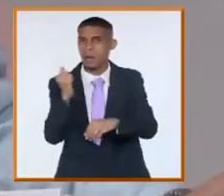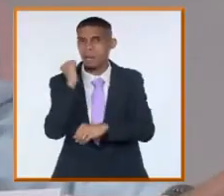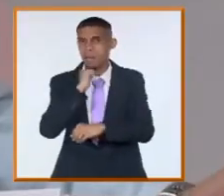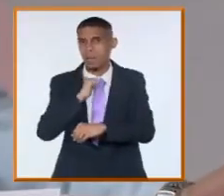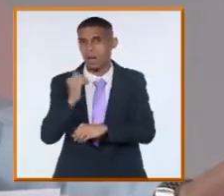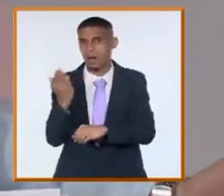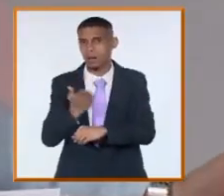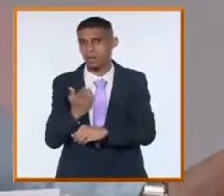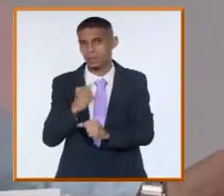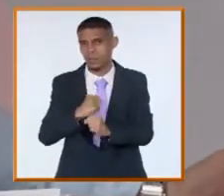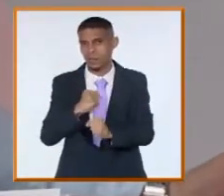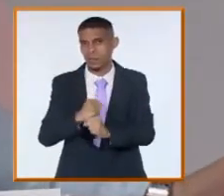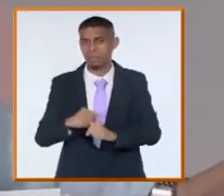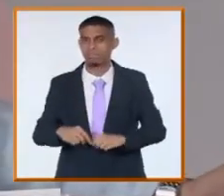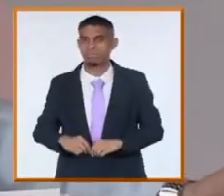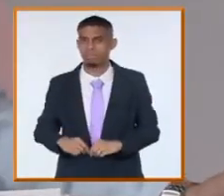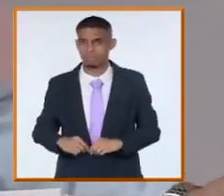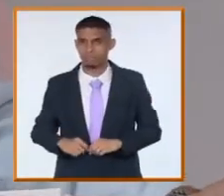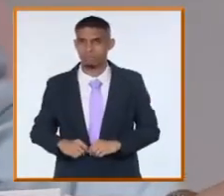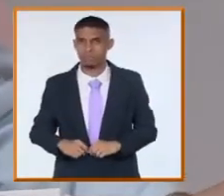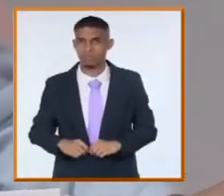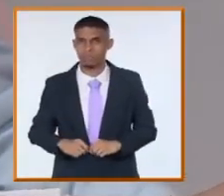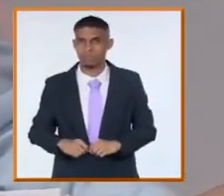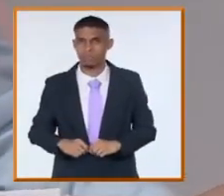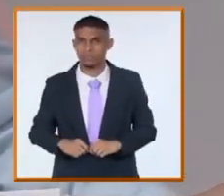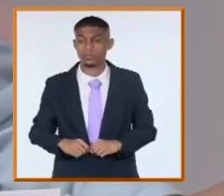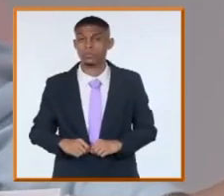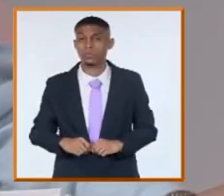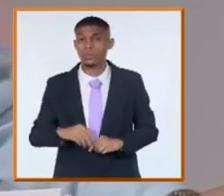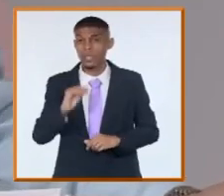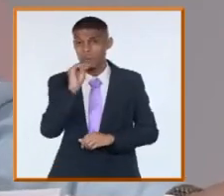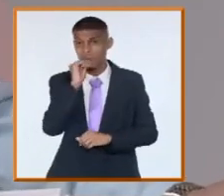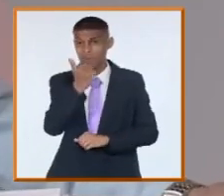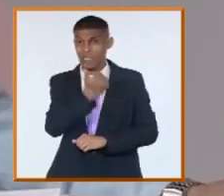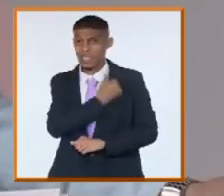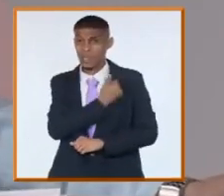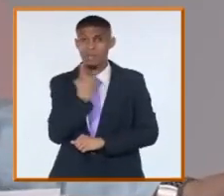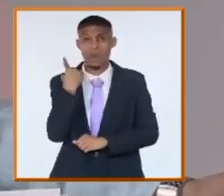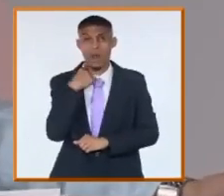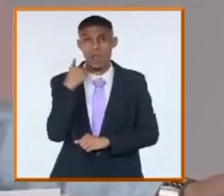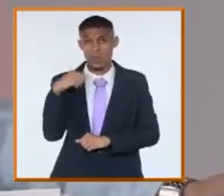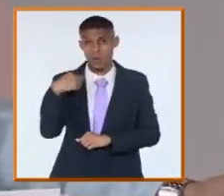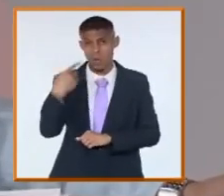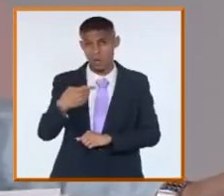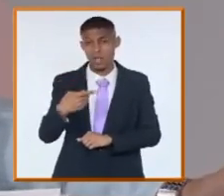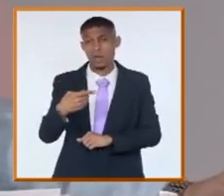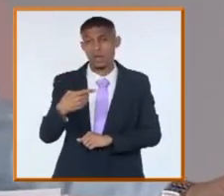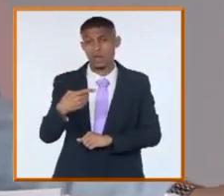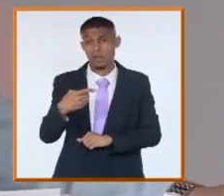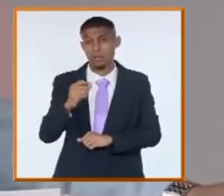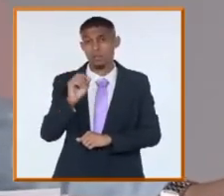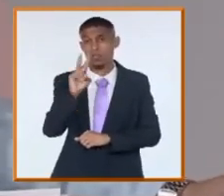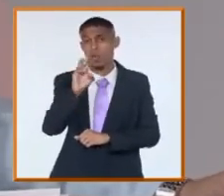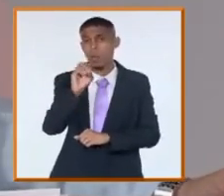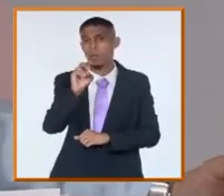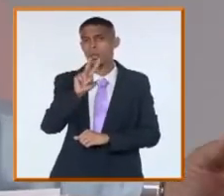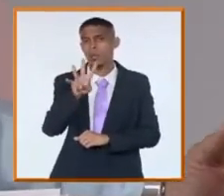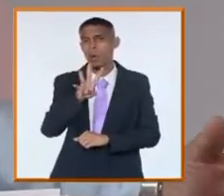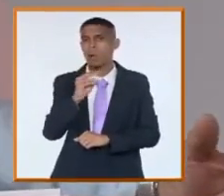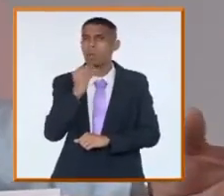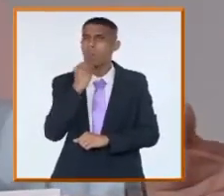estas inversiones la puesta en marcha está prevista en diciembre del año que viene de 2024 y